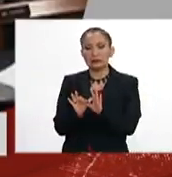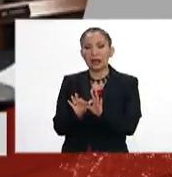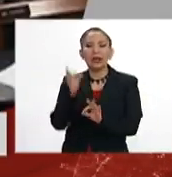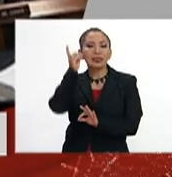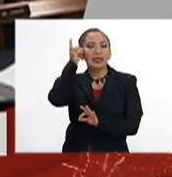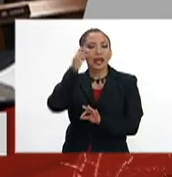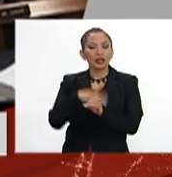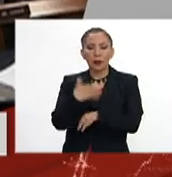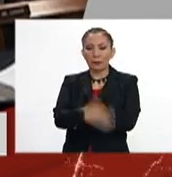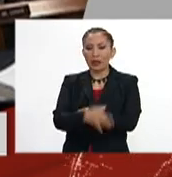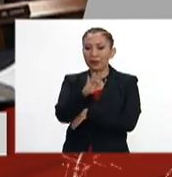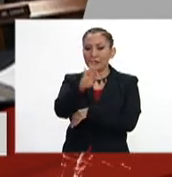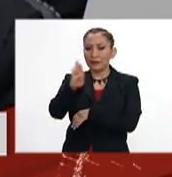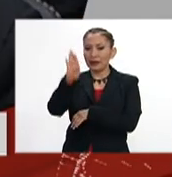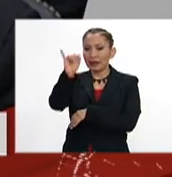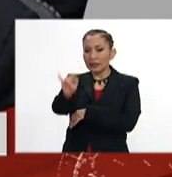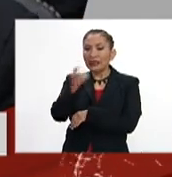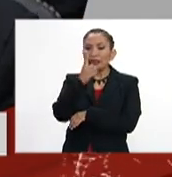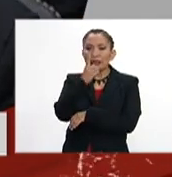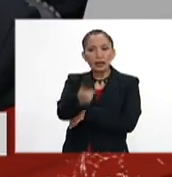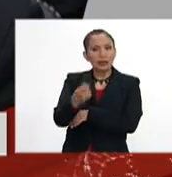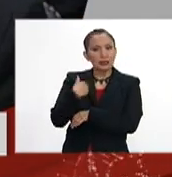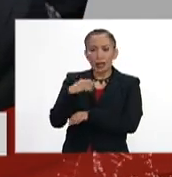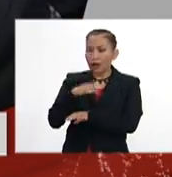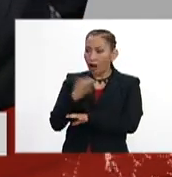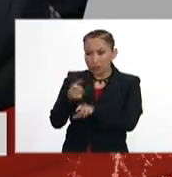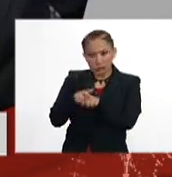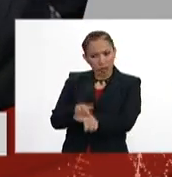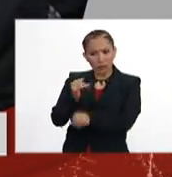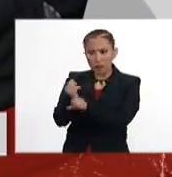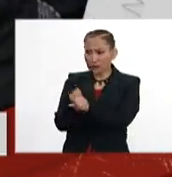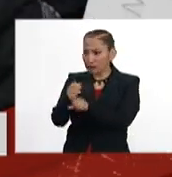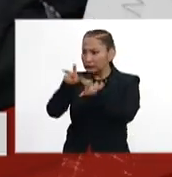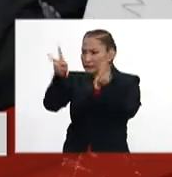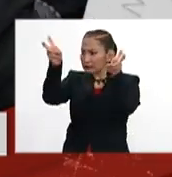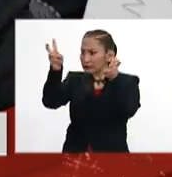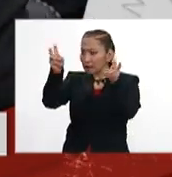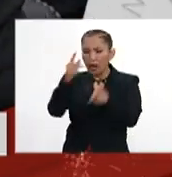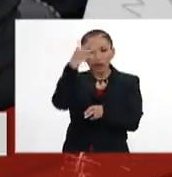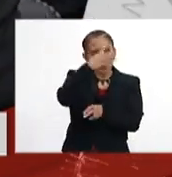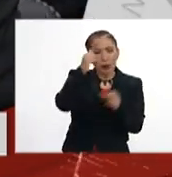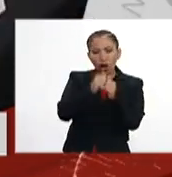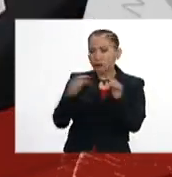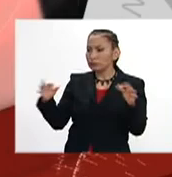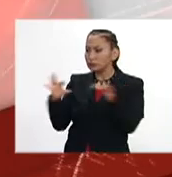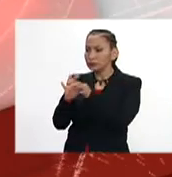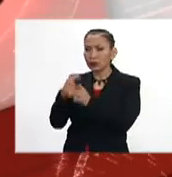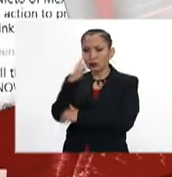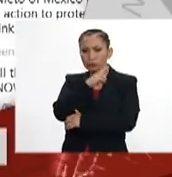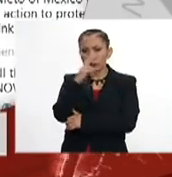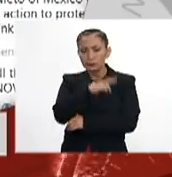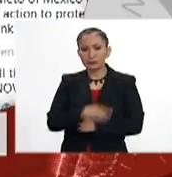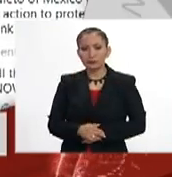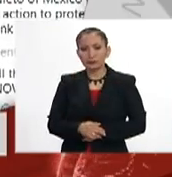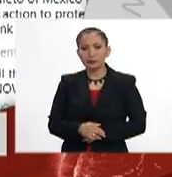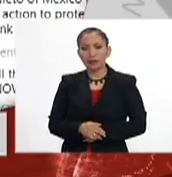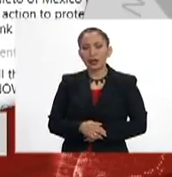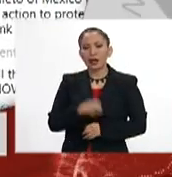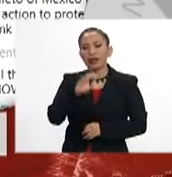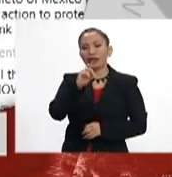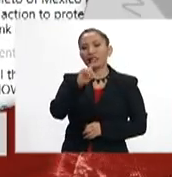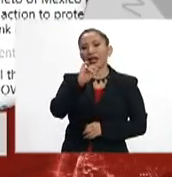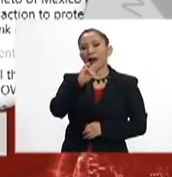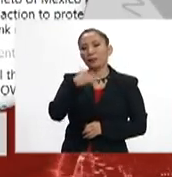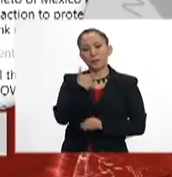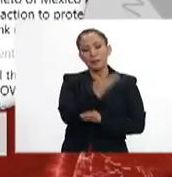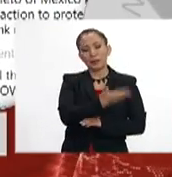El director interino del FBI dice que no cesarán las investigaciones sobre los lazos de Trump con Rusia. Leonardo DiCaprio pide